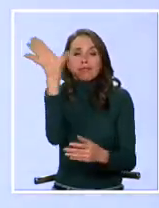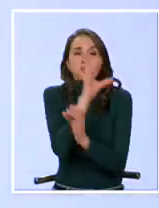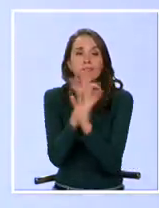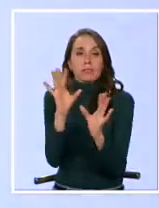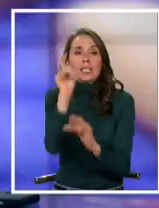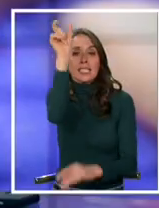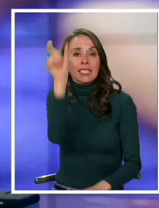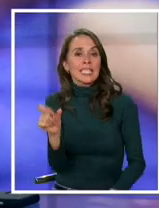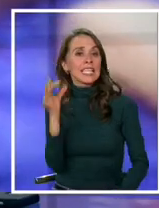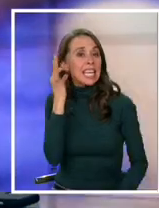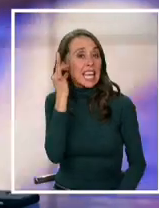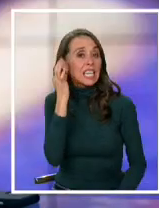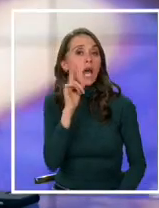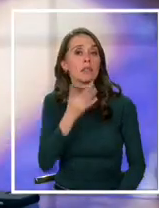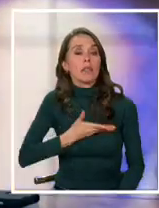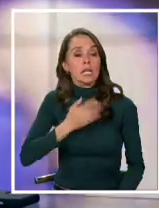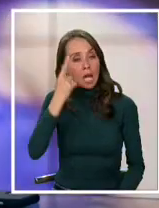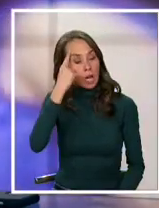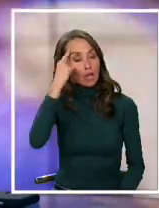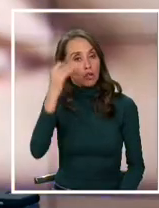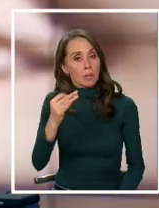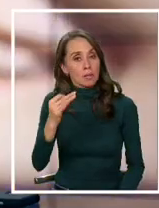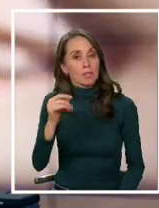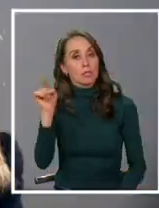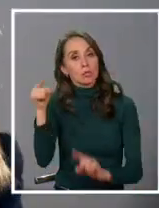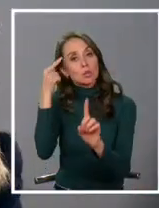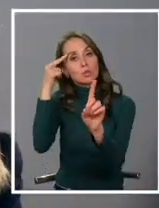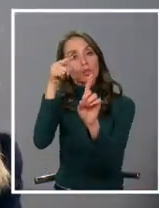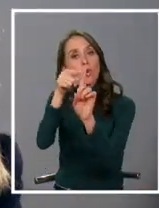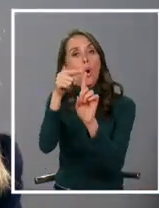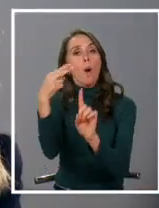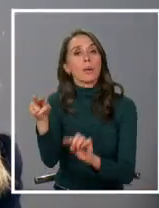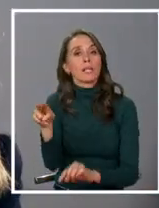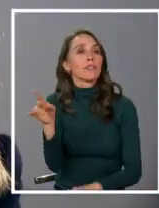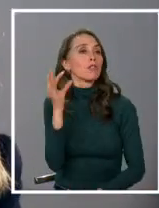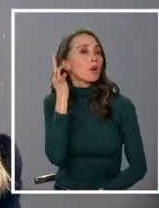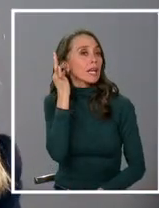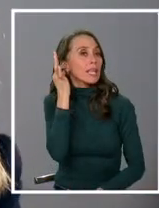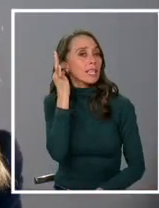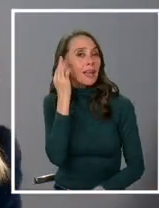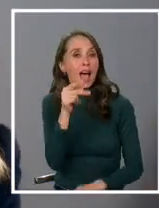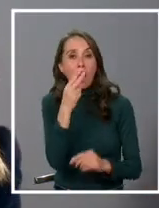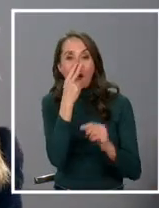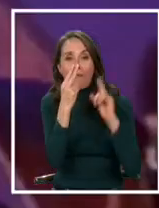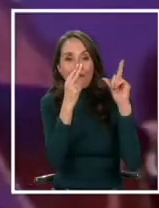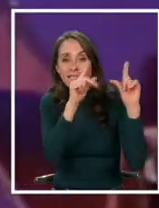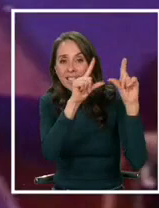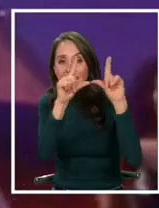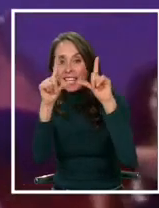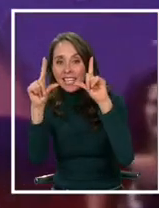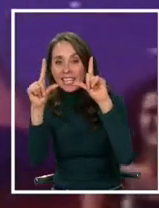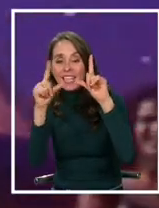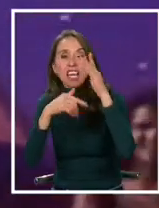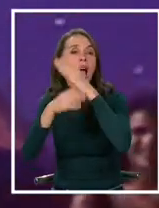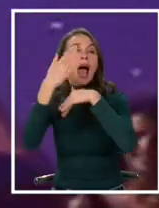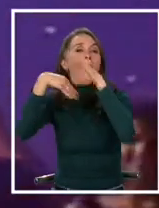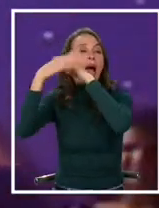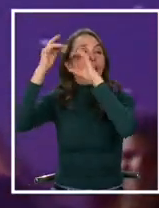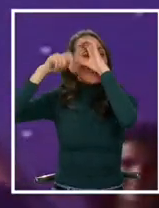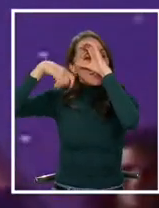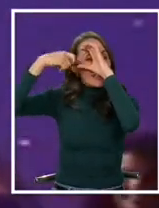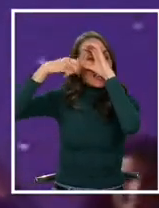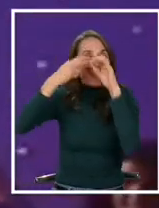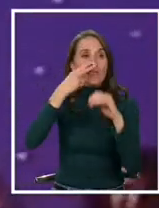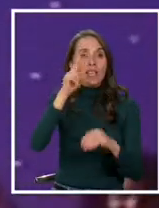era la que tenía la convicción de que esa era subjetivo Pero la verdad es que ella si uno mira las imágenes con el tiempo